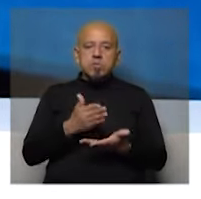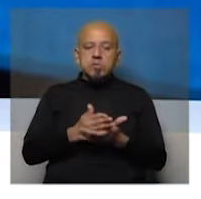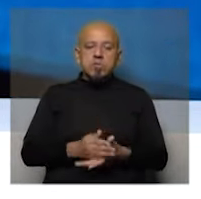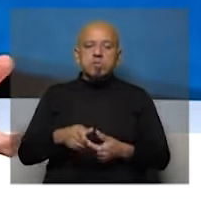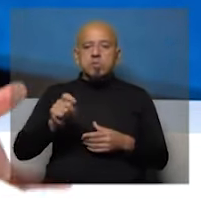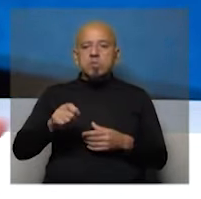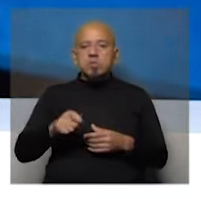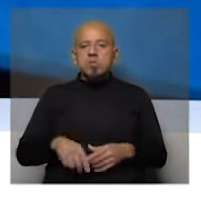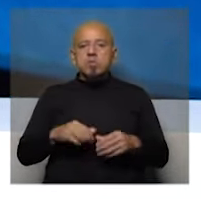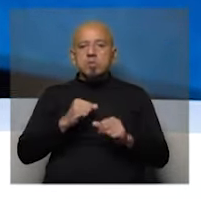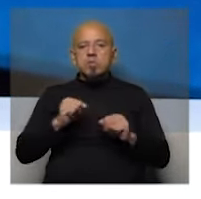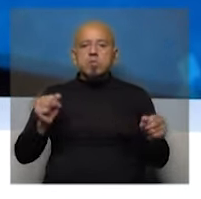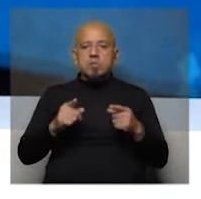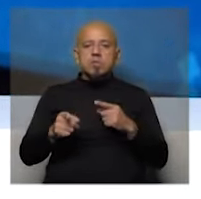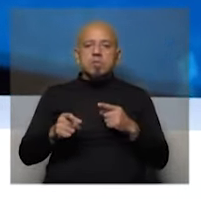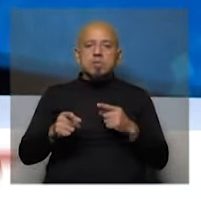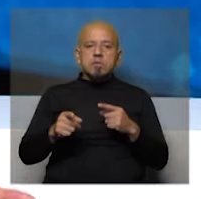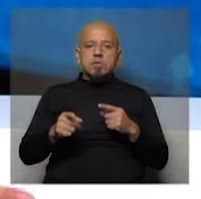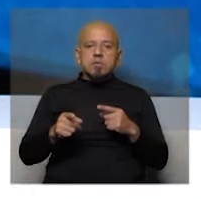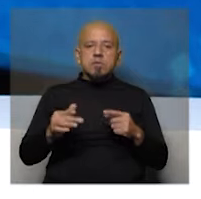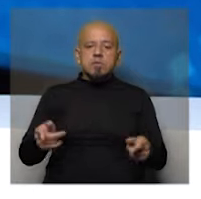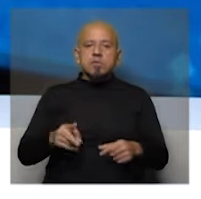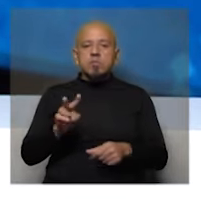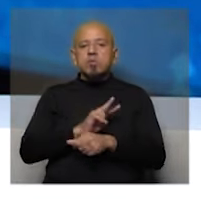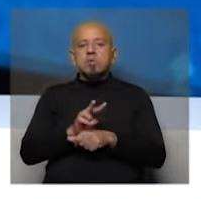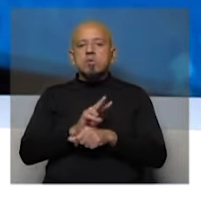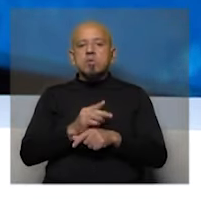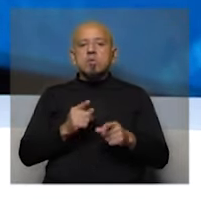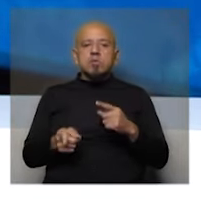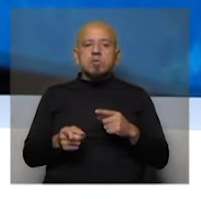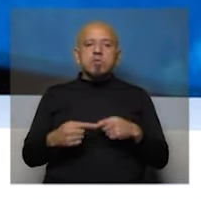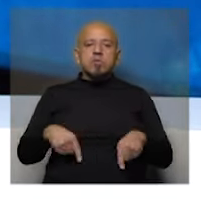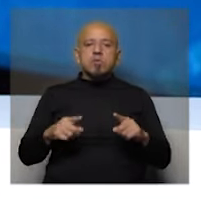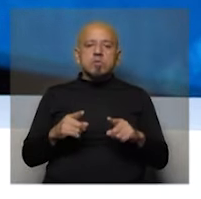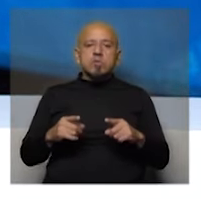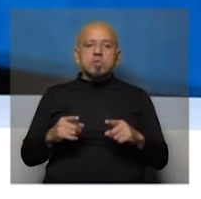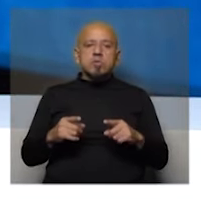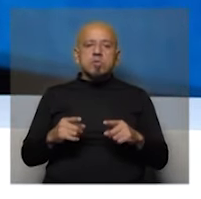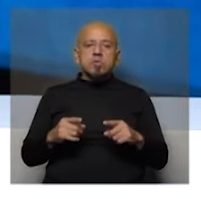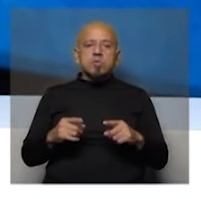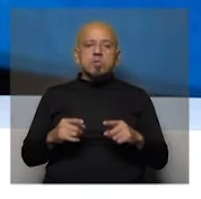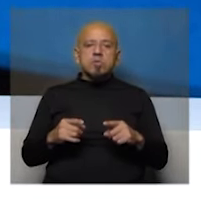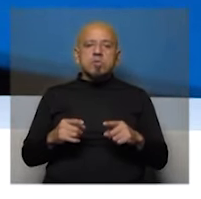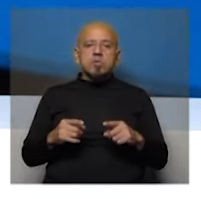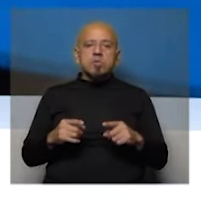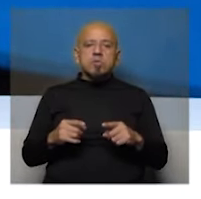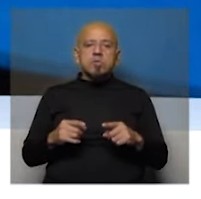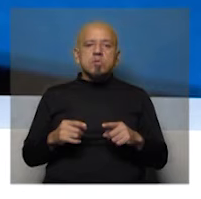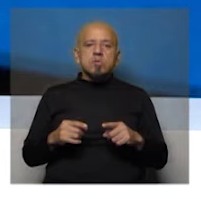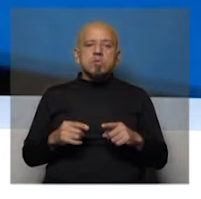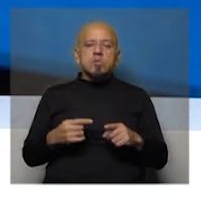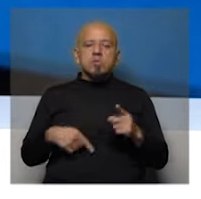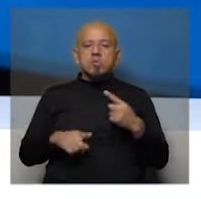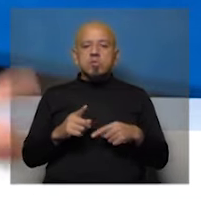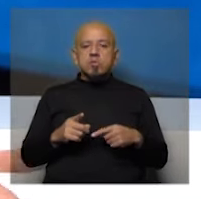justicia a poder declarar en condiciones de protección y eso es una garantía que el sistema tiene que dar entonces ahí hay testigos